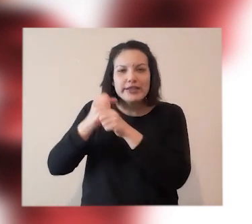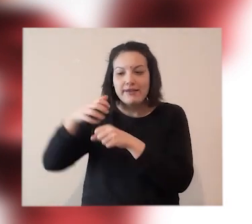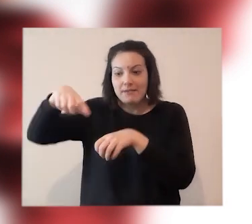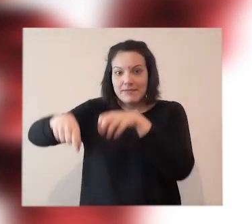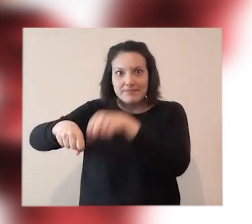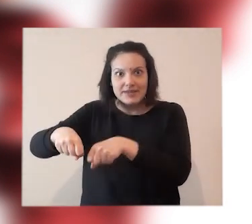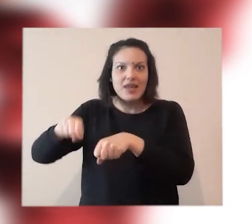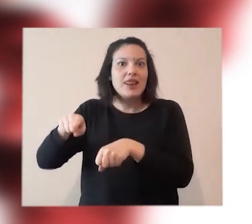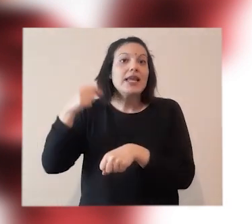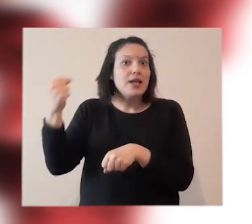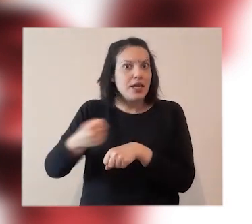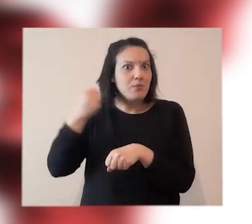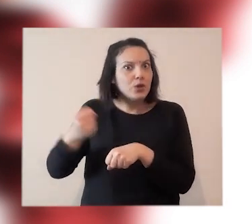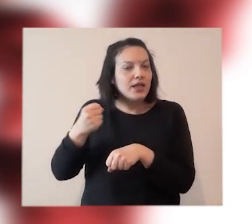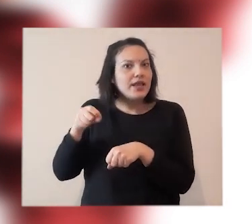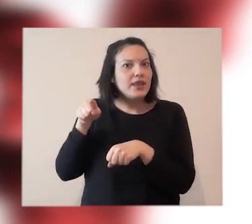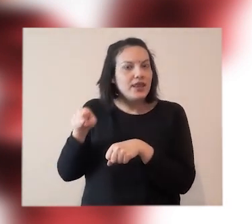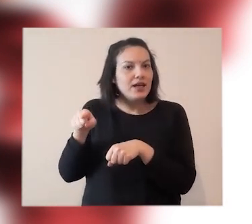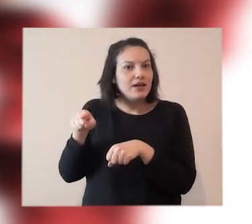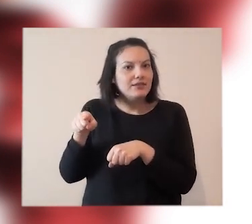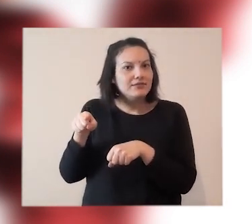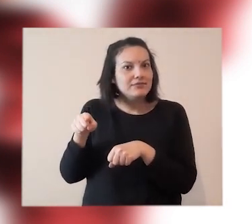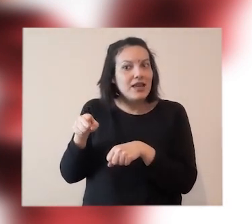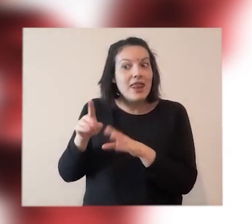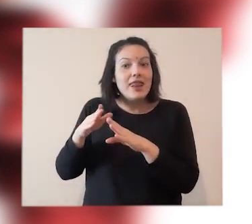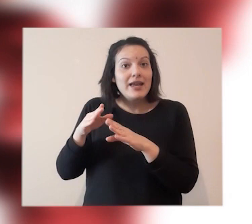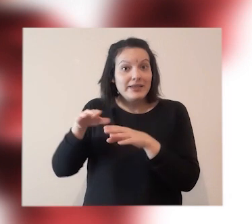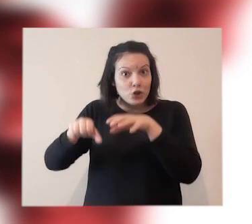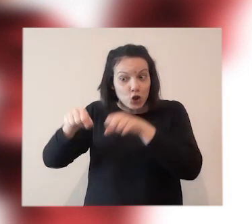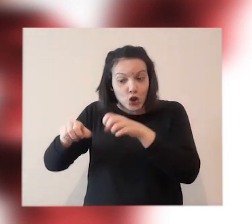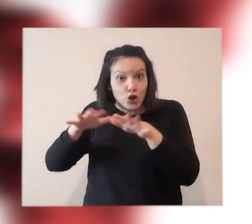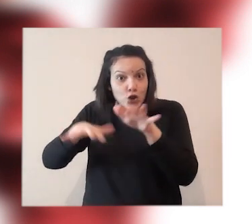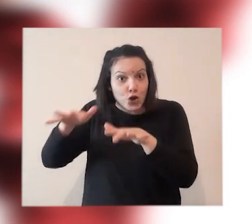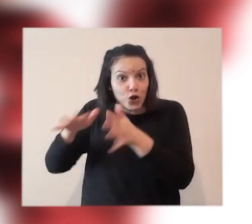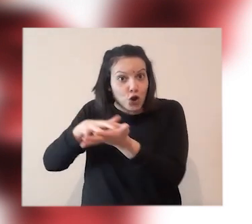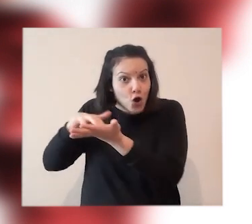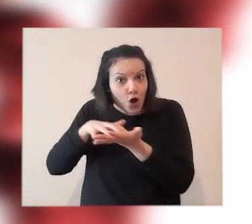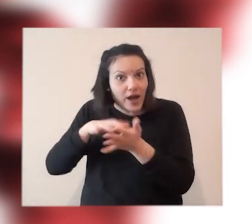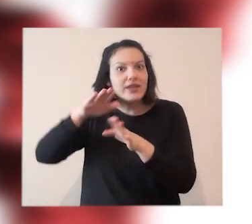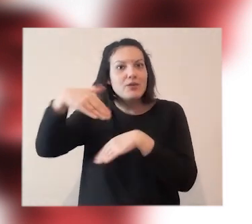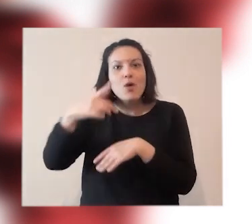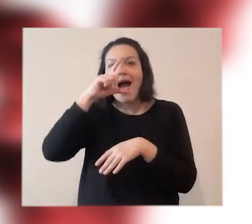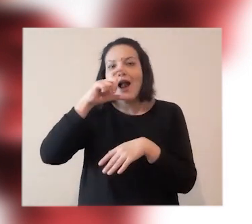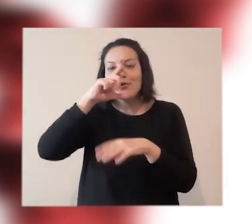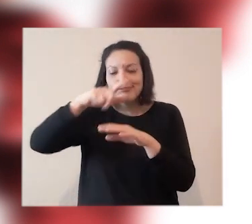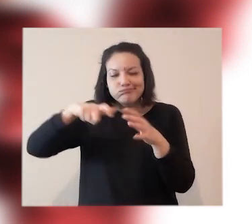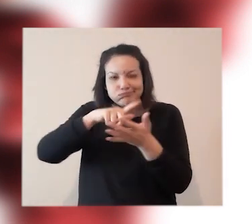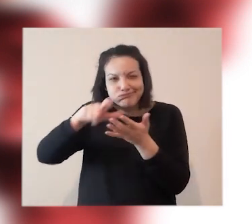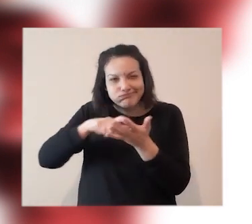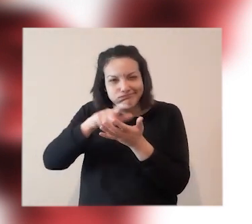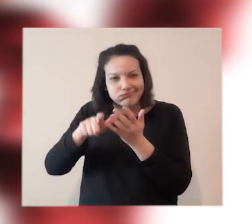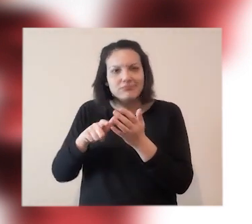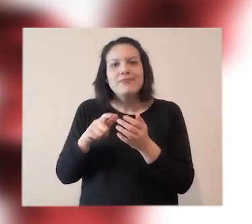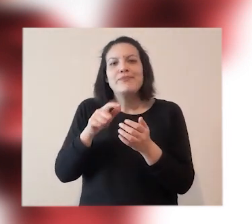la hora de realizar eso, que después implementen la acción de aplicar el alcohol, ¿sí? En